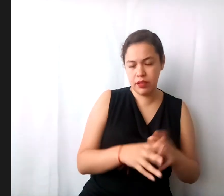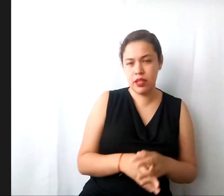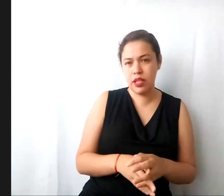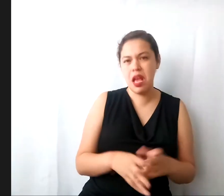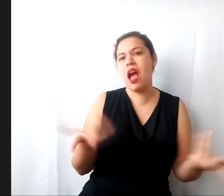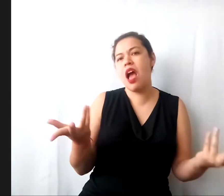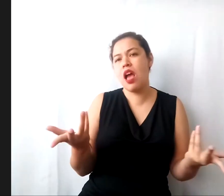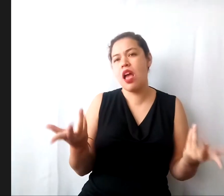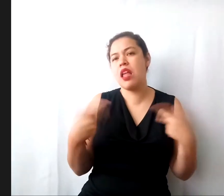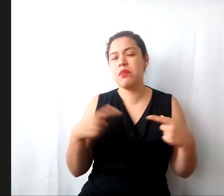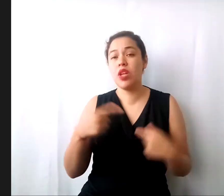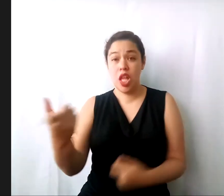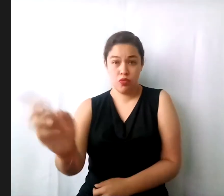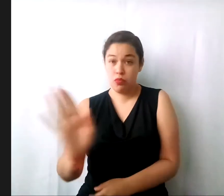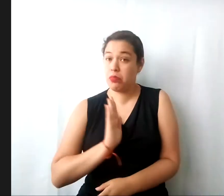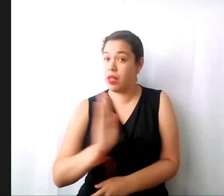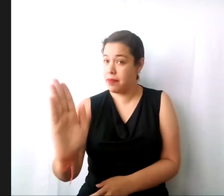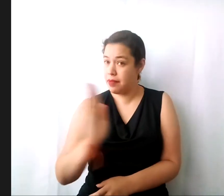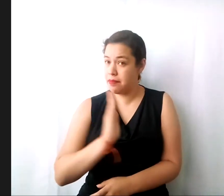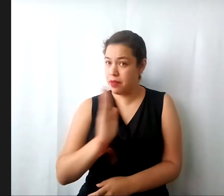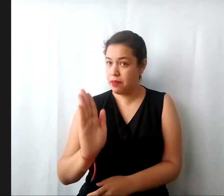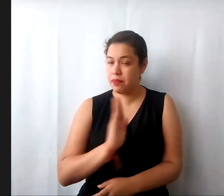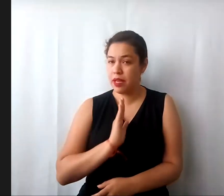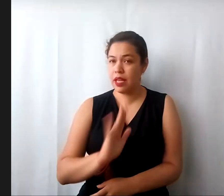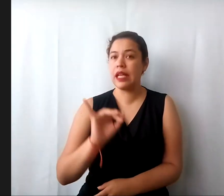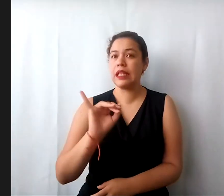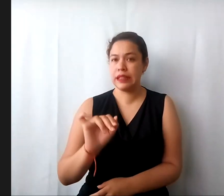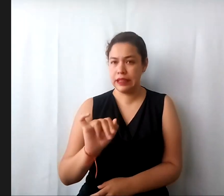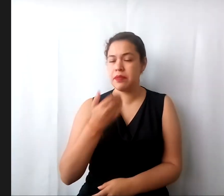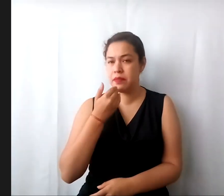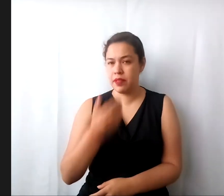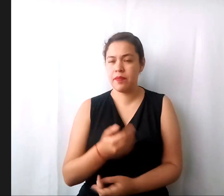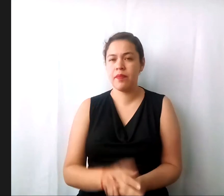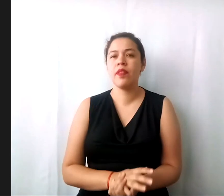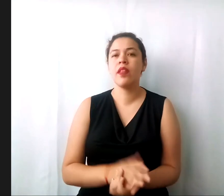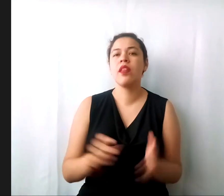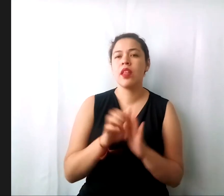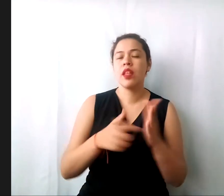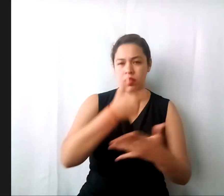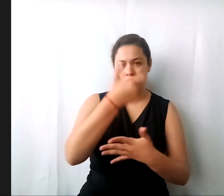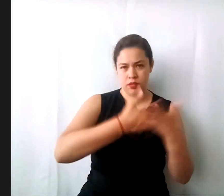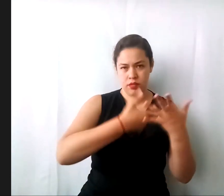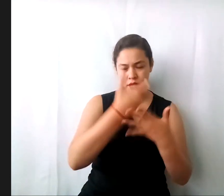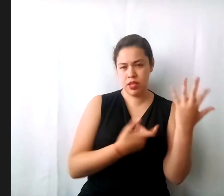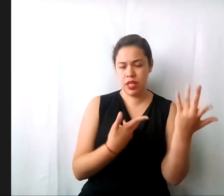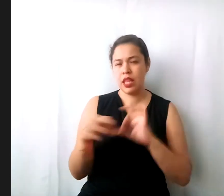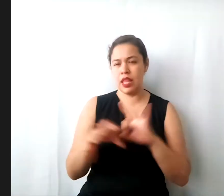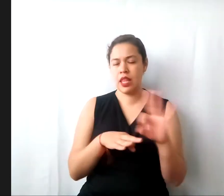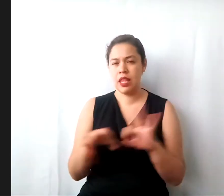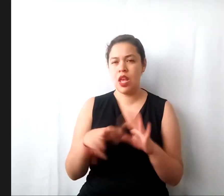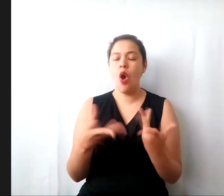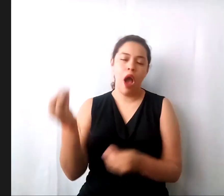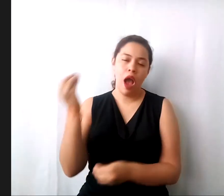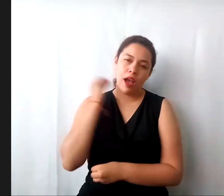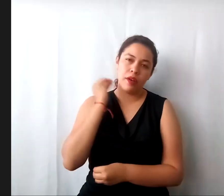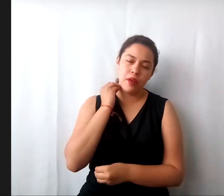a los que lo hagan en lo personal, sí. Sí. Hablaba, por ejemplo, de los contadores que hacen el trabajo, o los abogados que